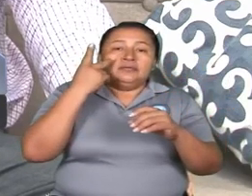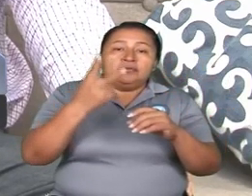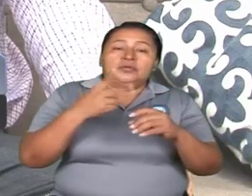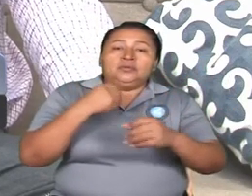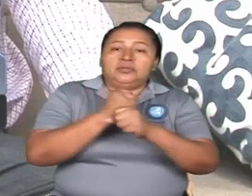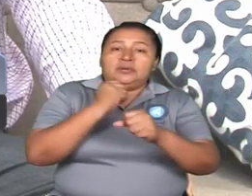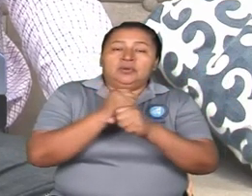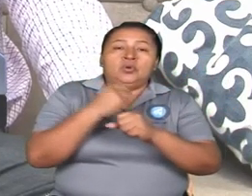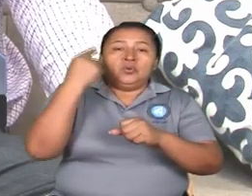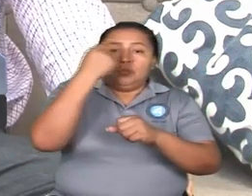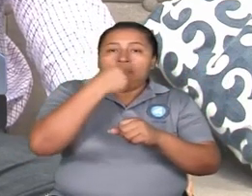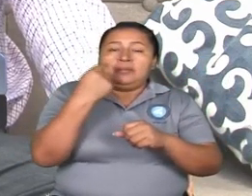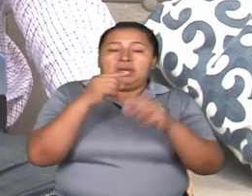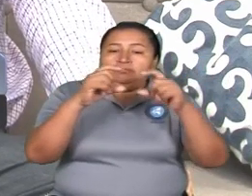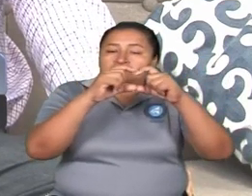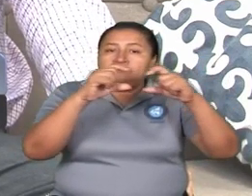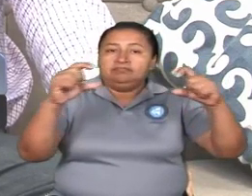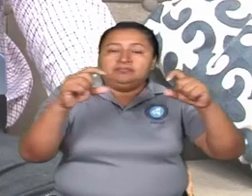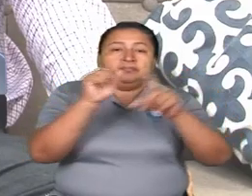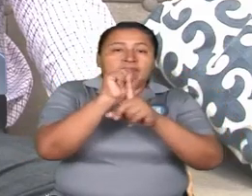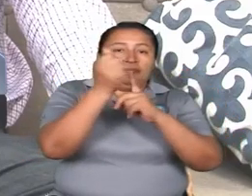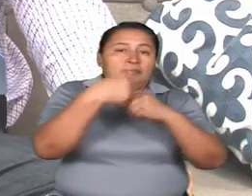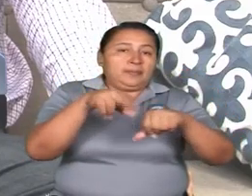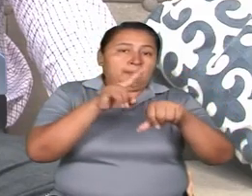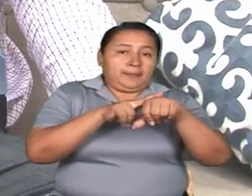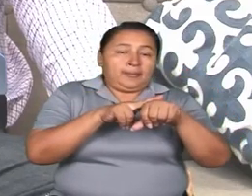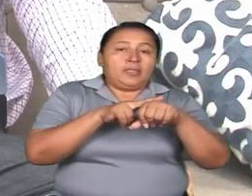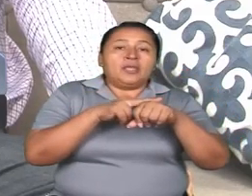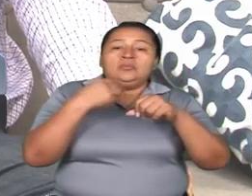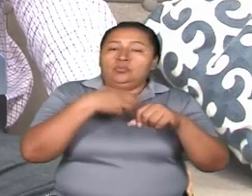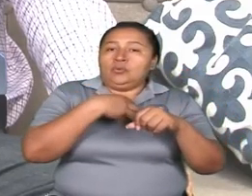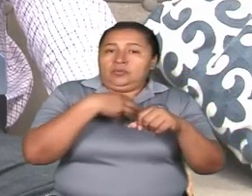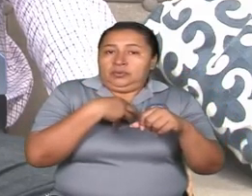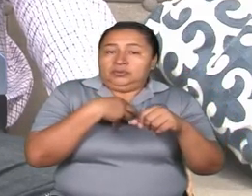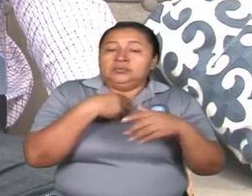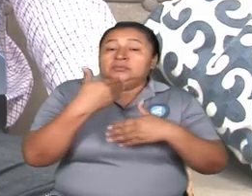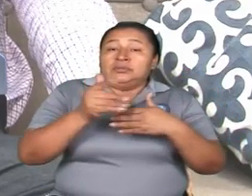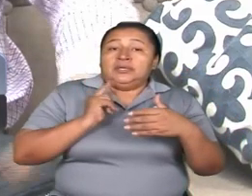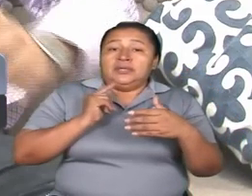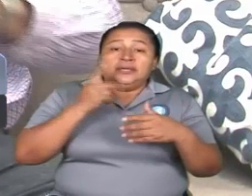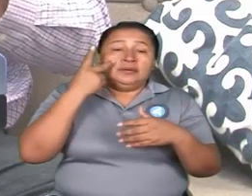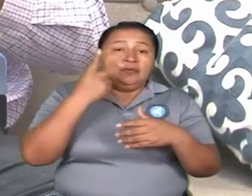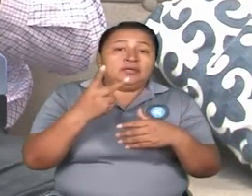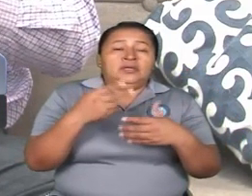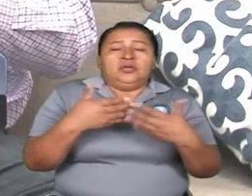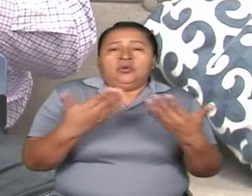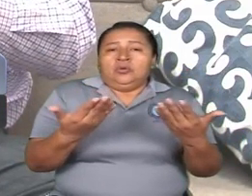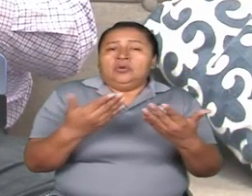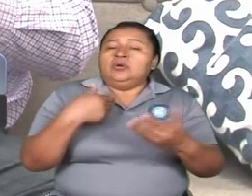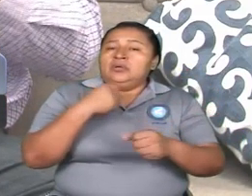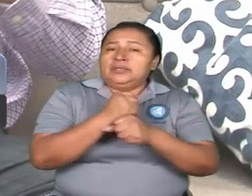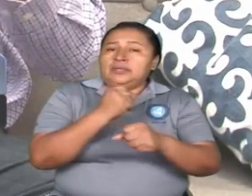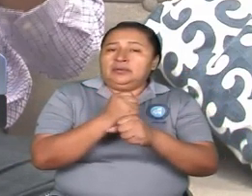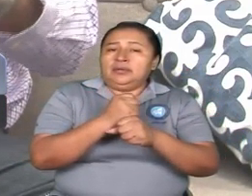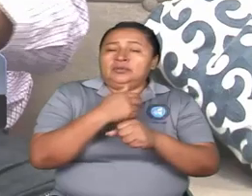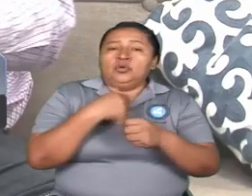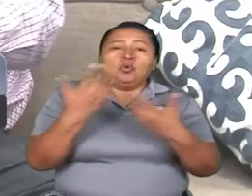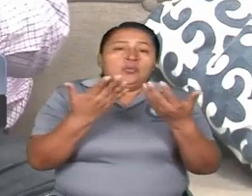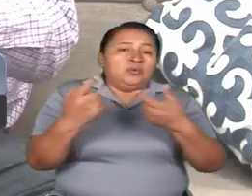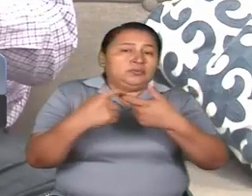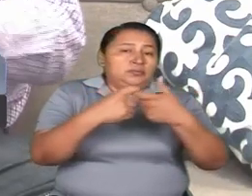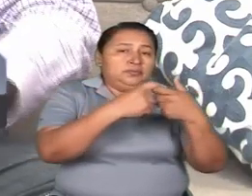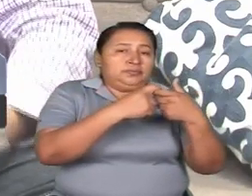con la imagen de marca de la Asamblea Nacional, que tenían que ver con la